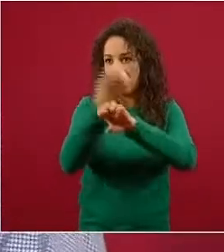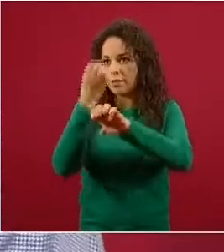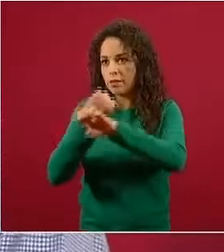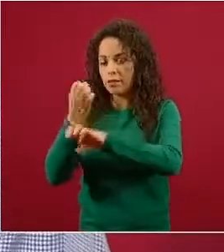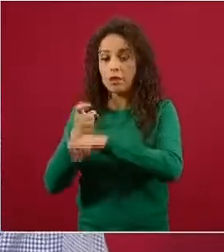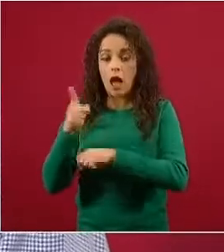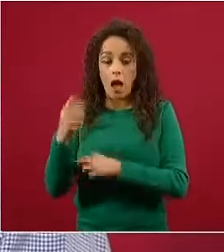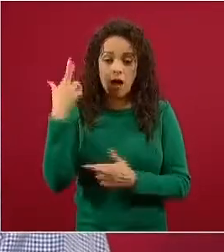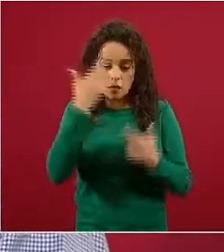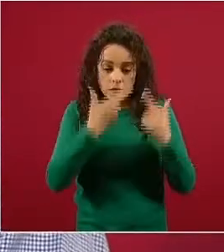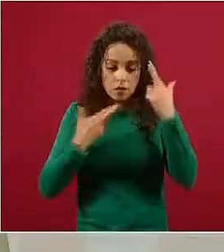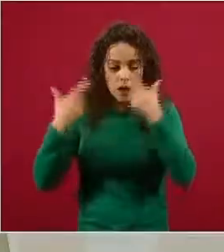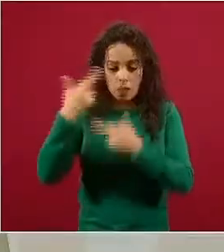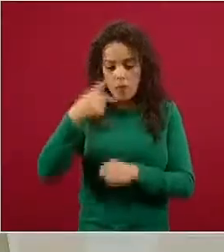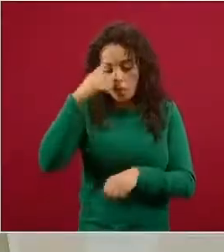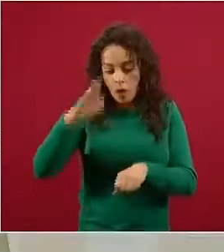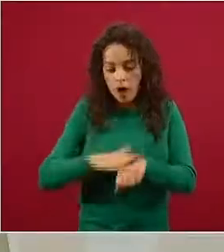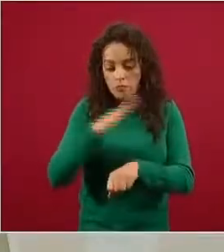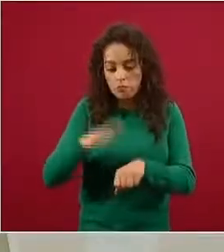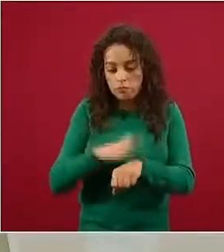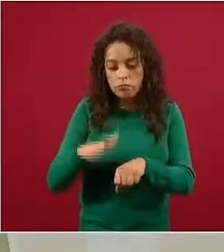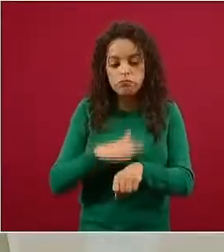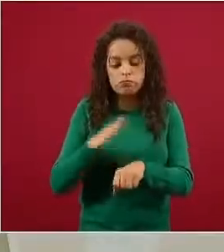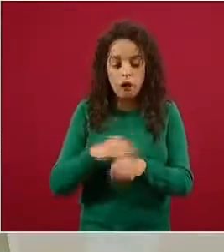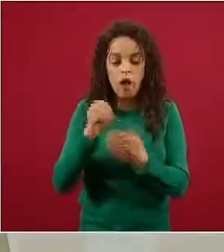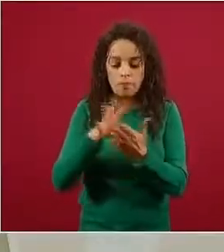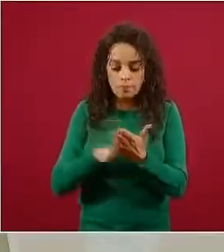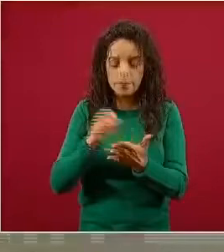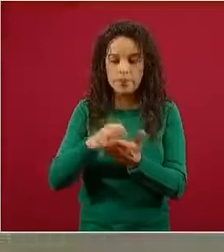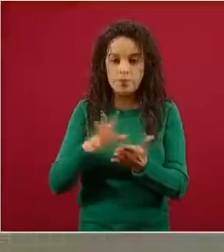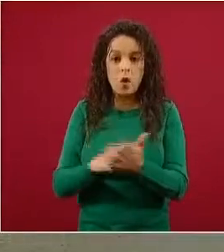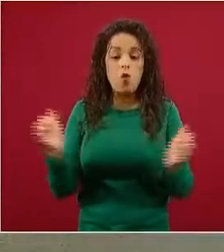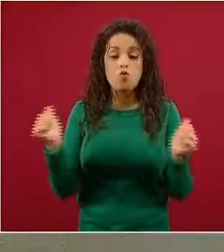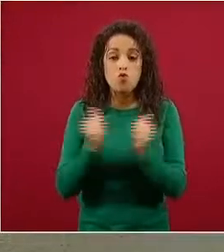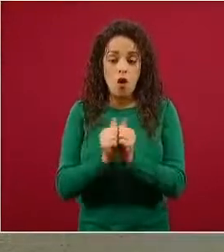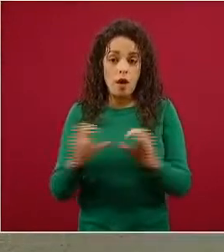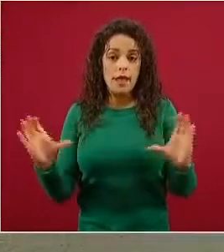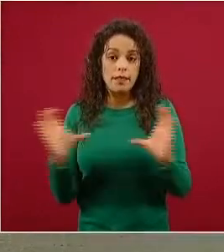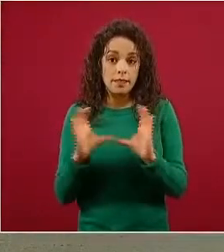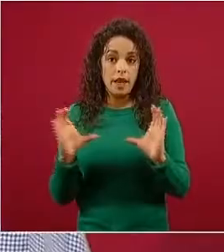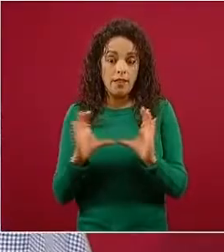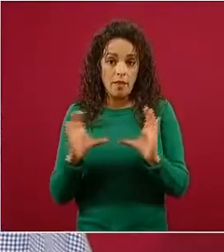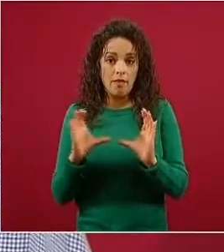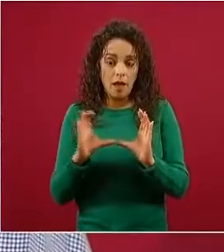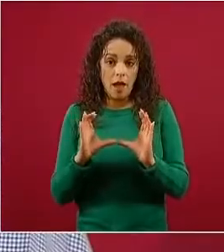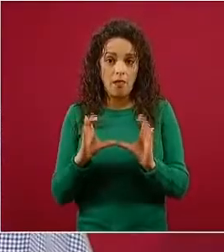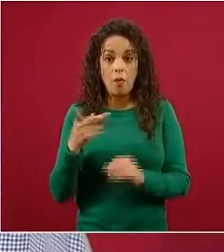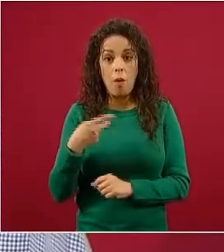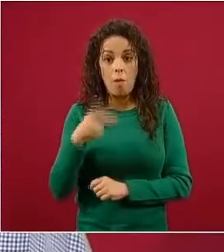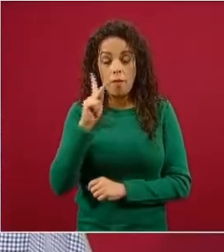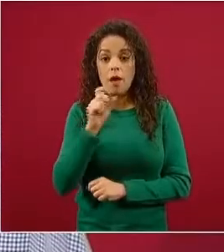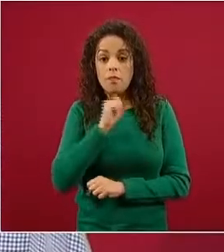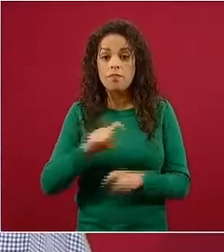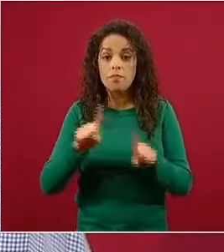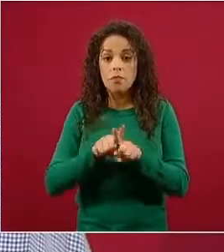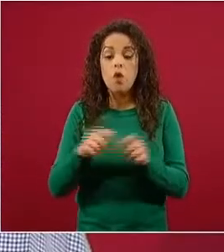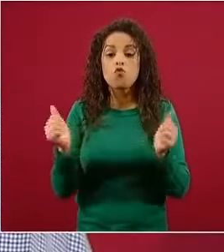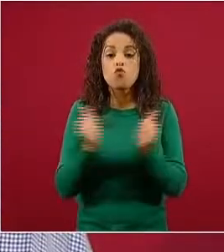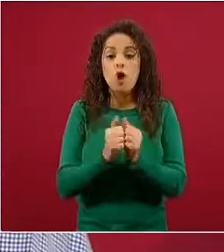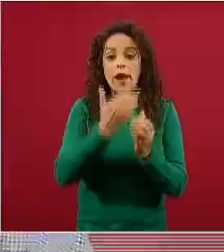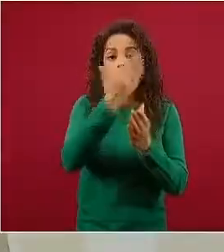tercera pregunta, muy importante, sí, esa gráfica lo que muestra en rojo es las defunciones ya confirmadas